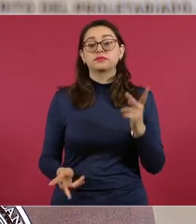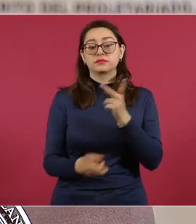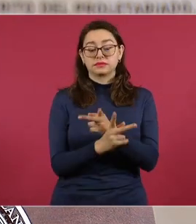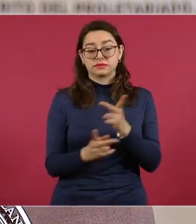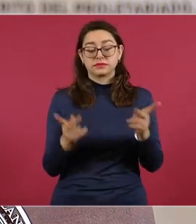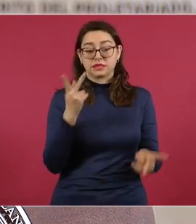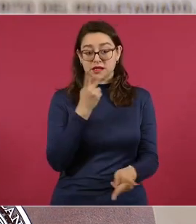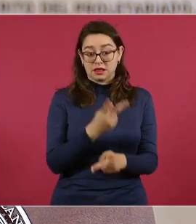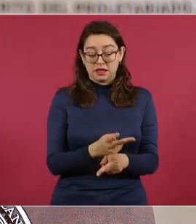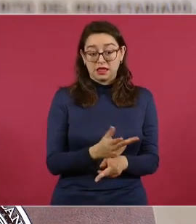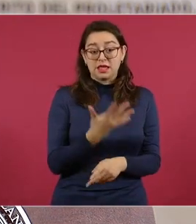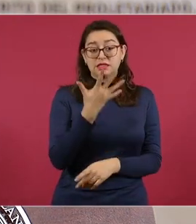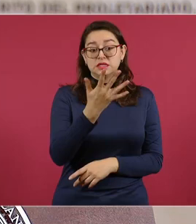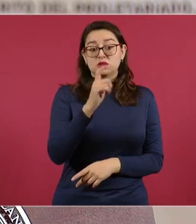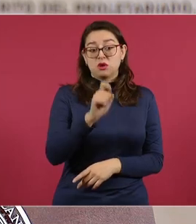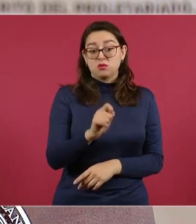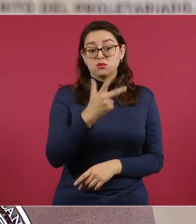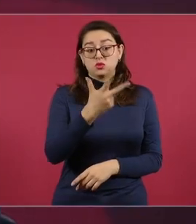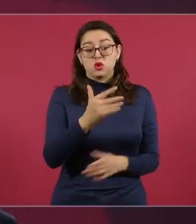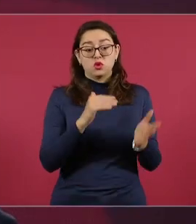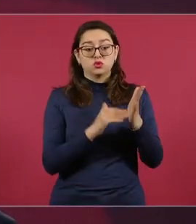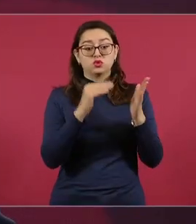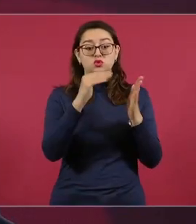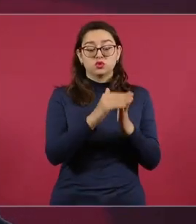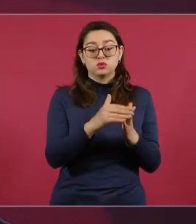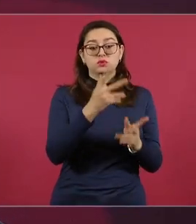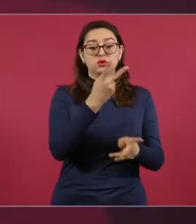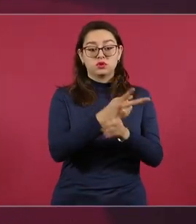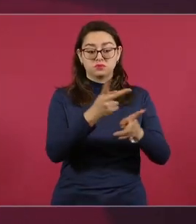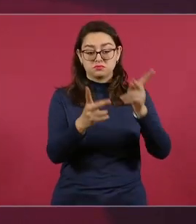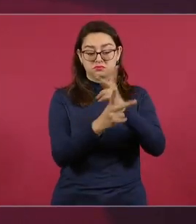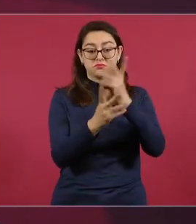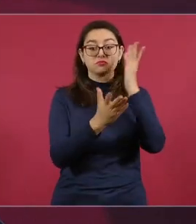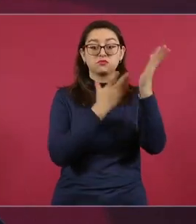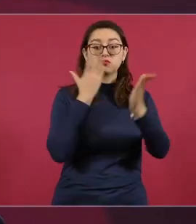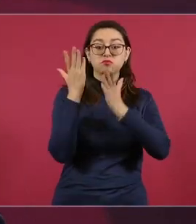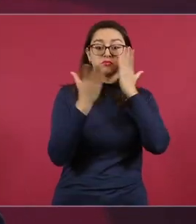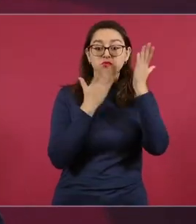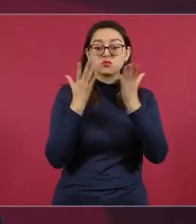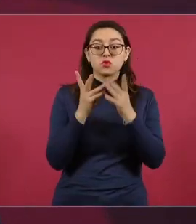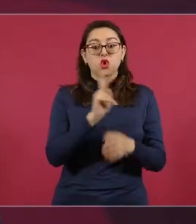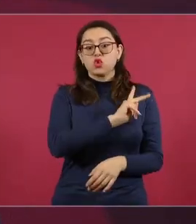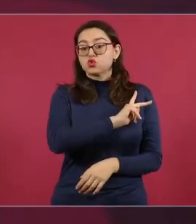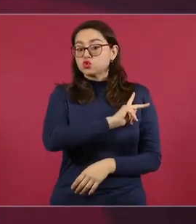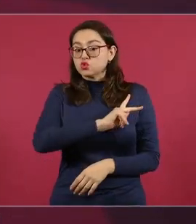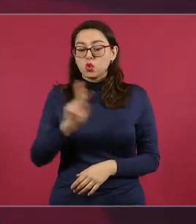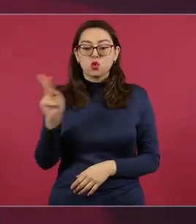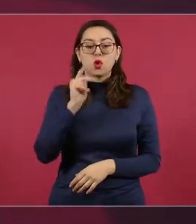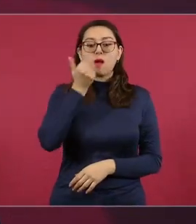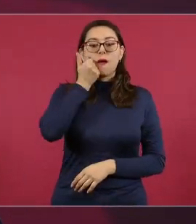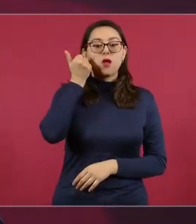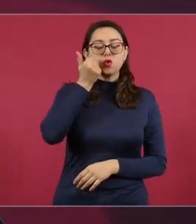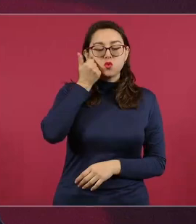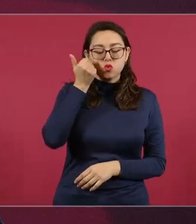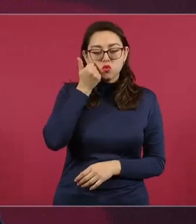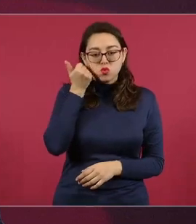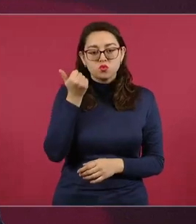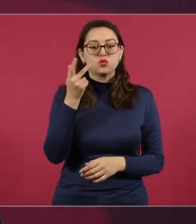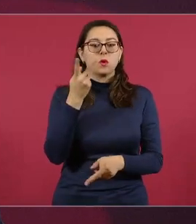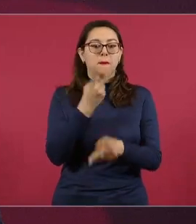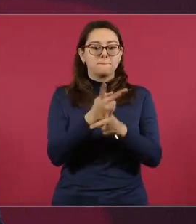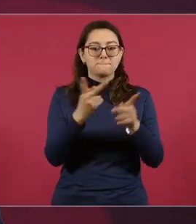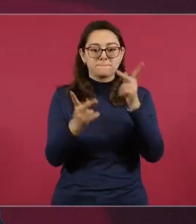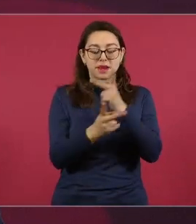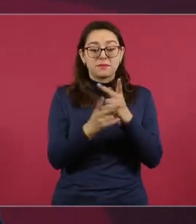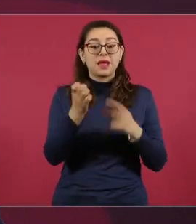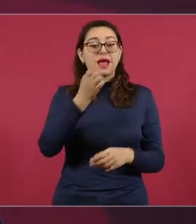a 5.8 millones de estudiantes del bachillerato. Recordar que este programa es universal. Todos los jóvenes que estudian la preparatoria